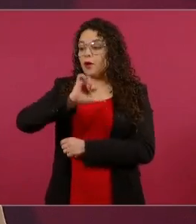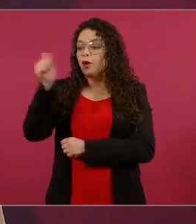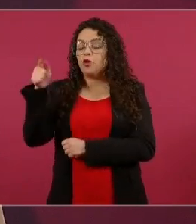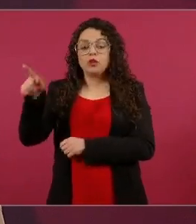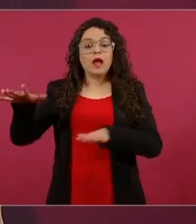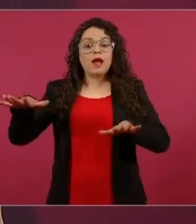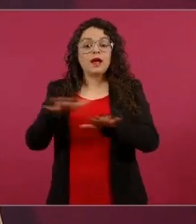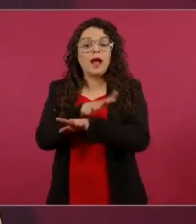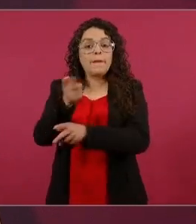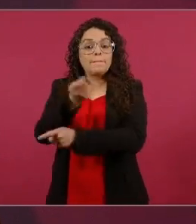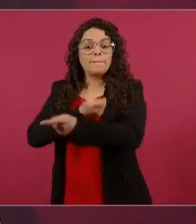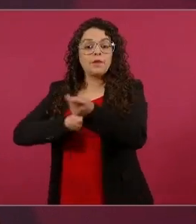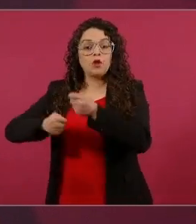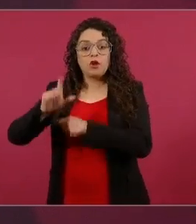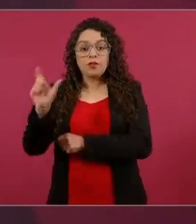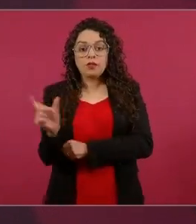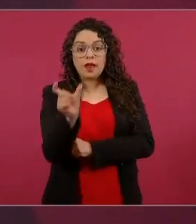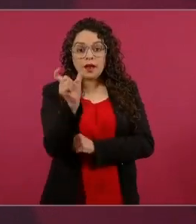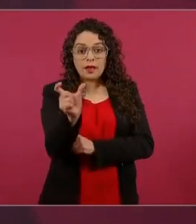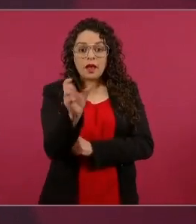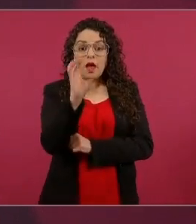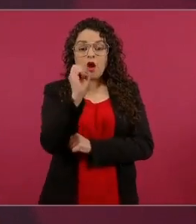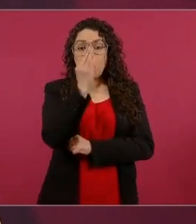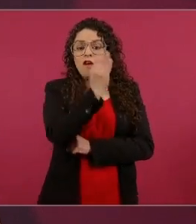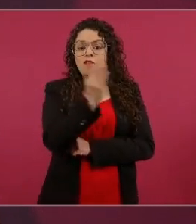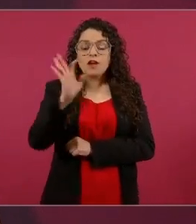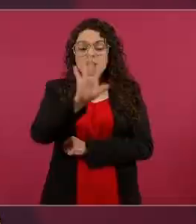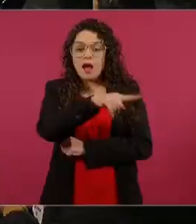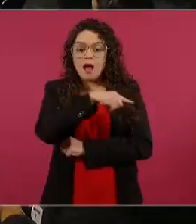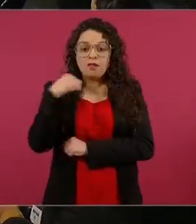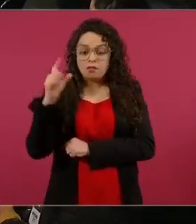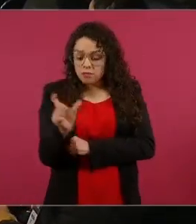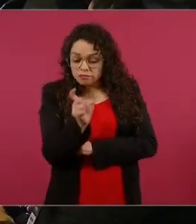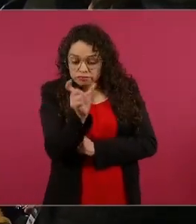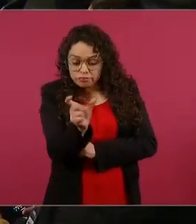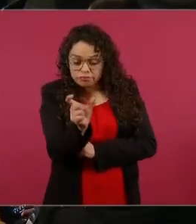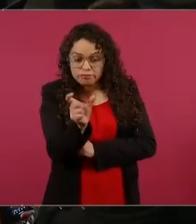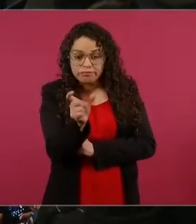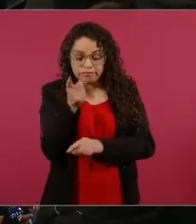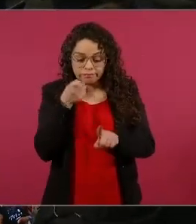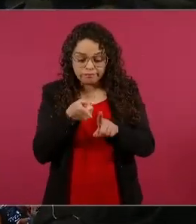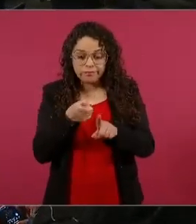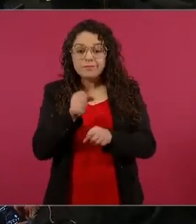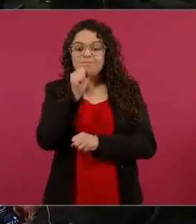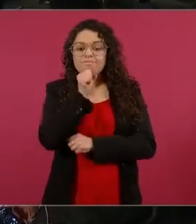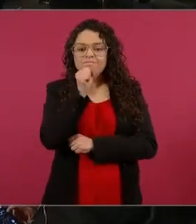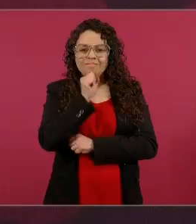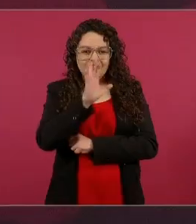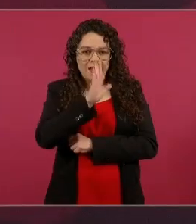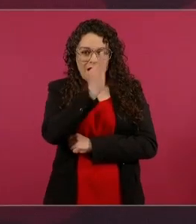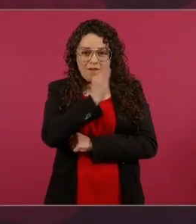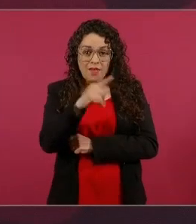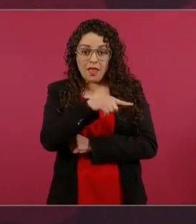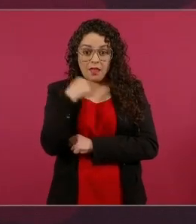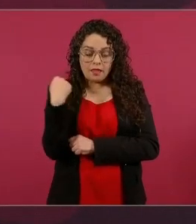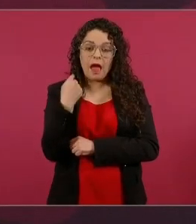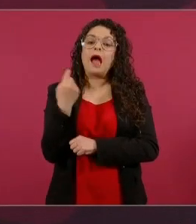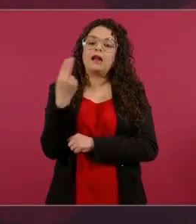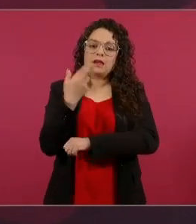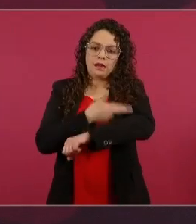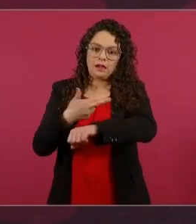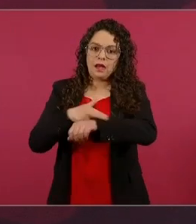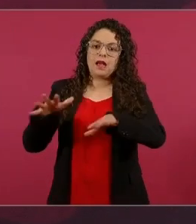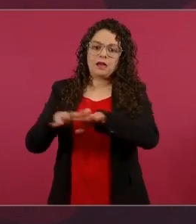del bienestar y ya venció su plástico Como sucede en cualquier institución bancaria eso eh se concluyó el